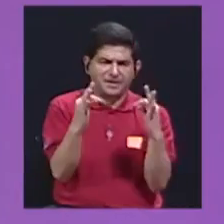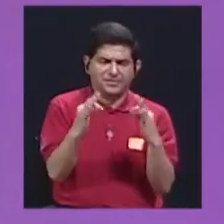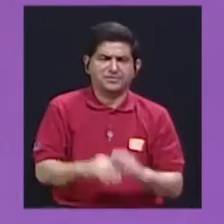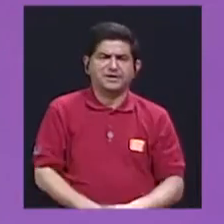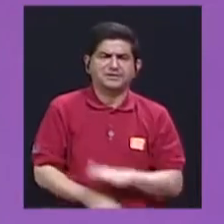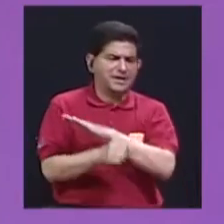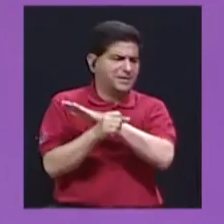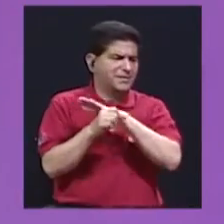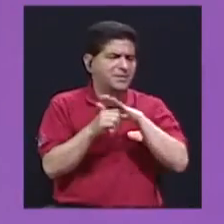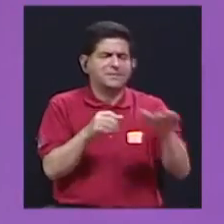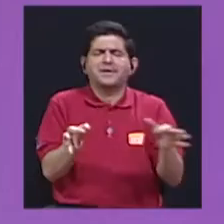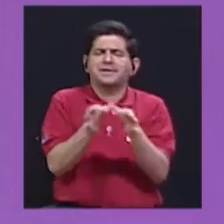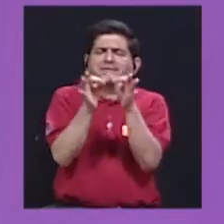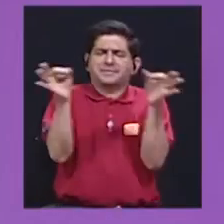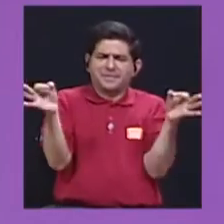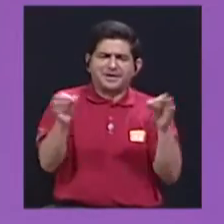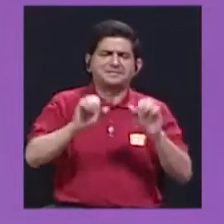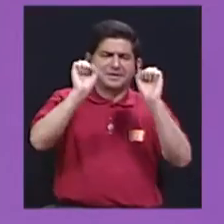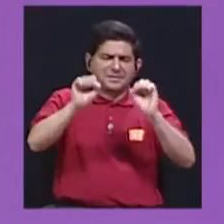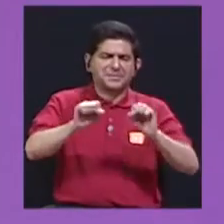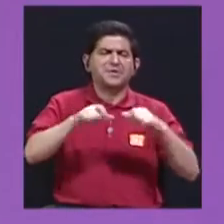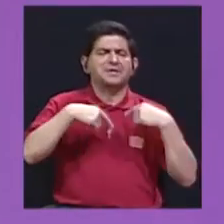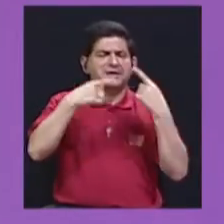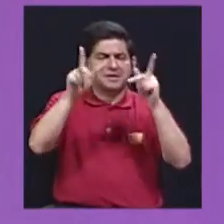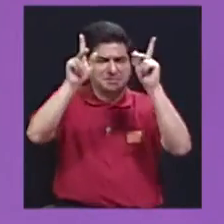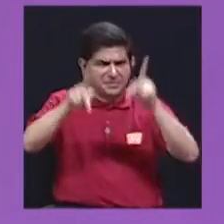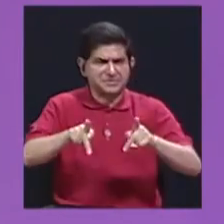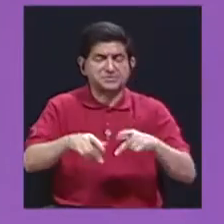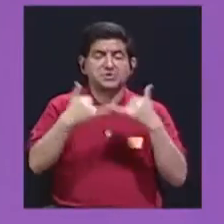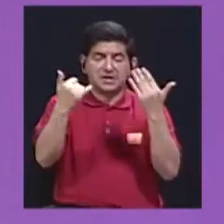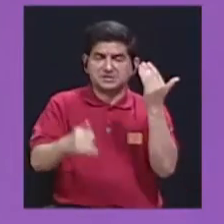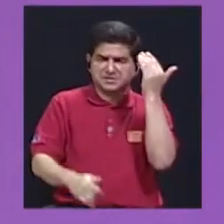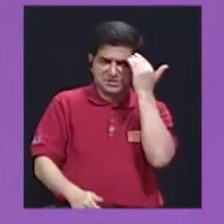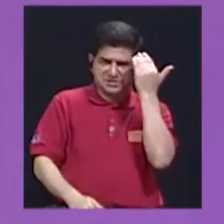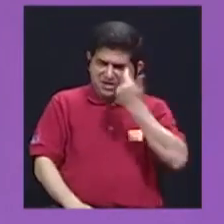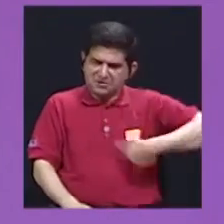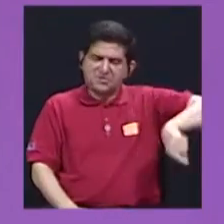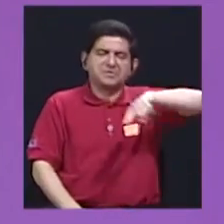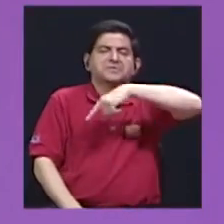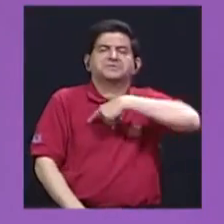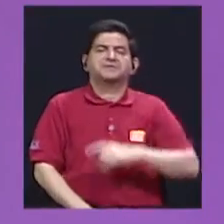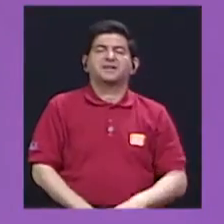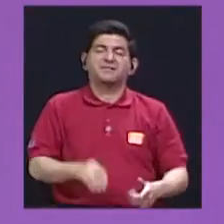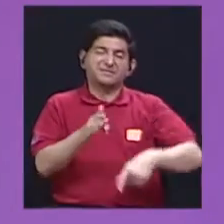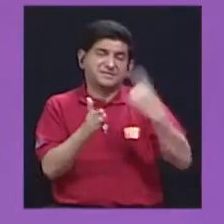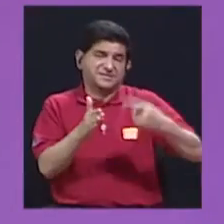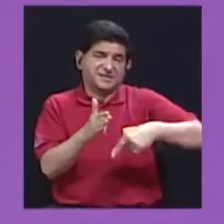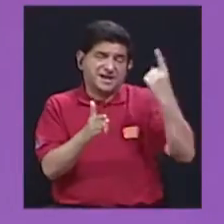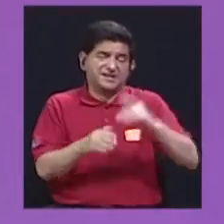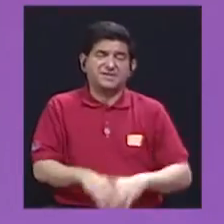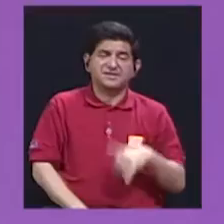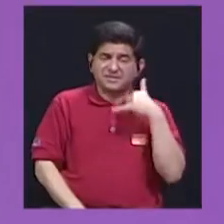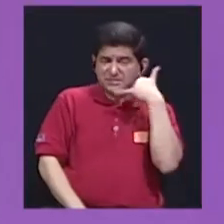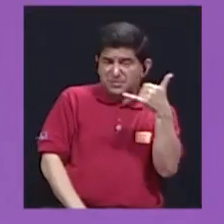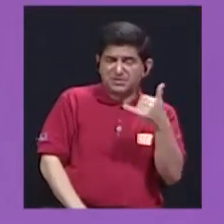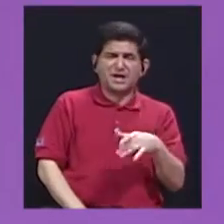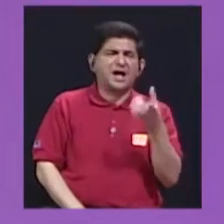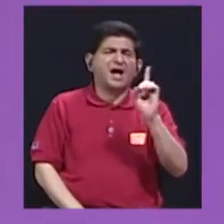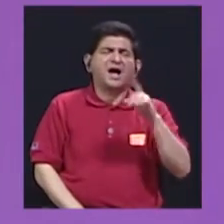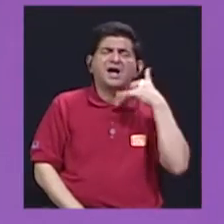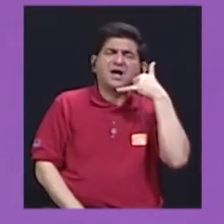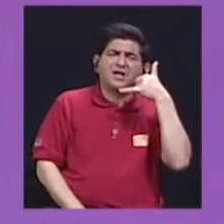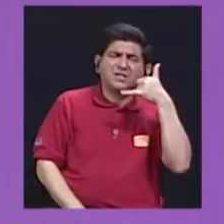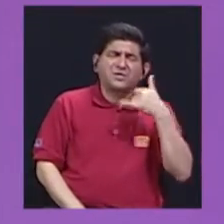totalmente gratuitas que pueden llegar y ahí también ya nos conocen a nosotros verdad porque hay veces que es por teléfono donde va a ver la